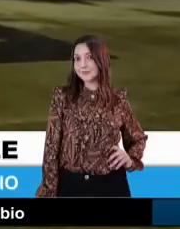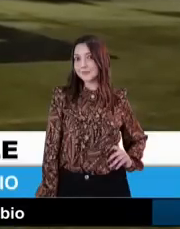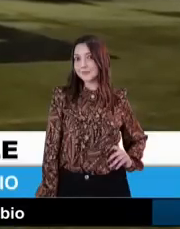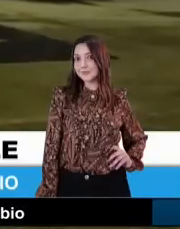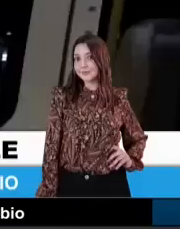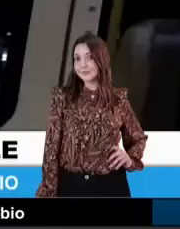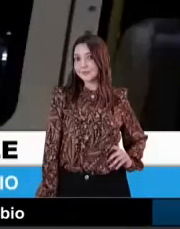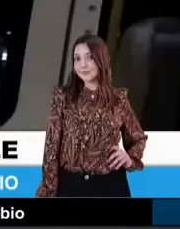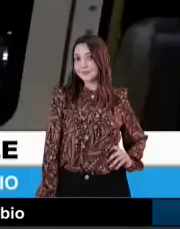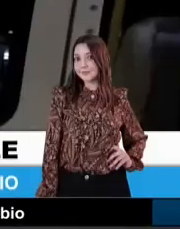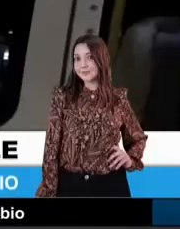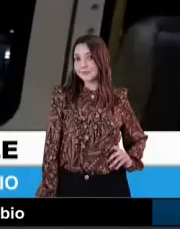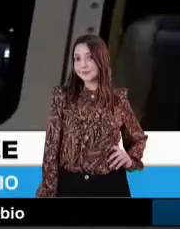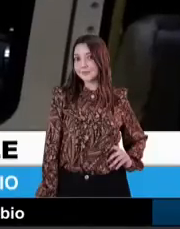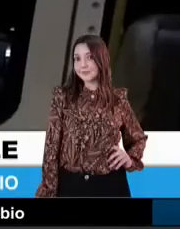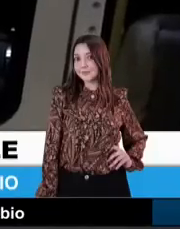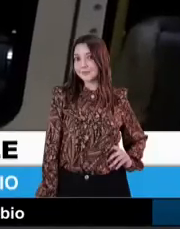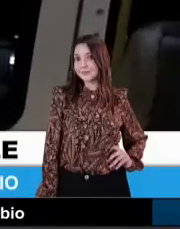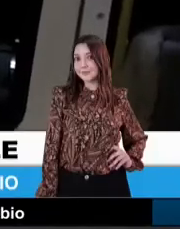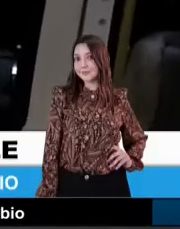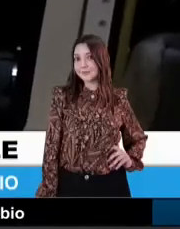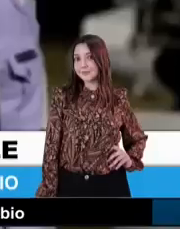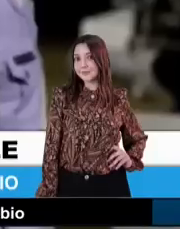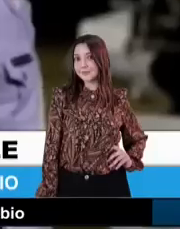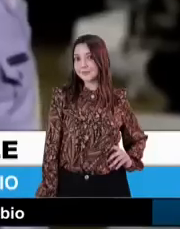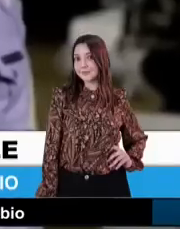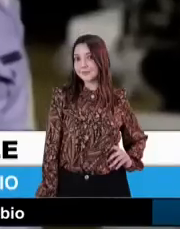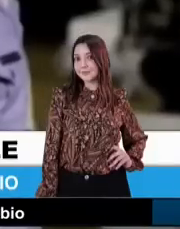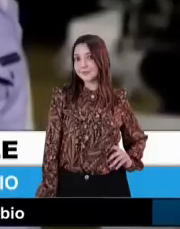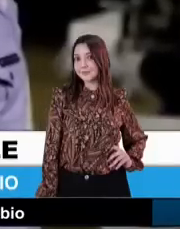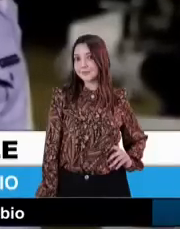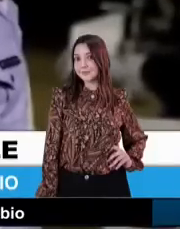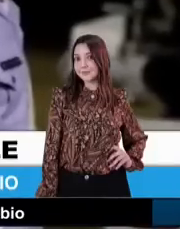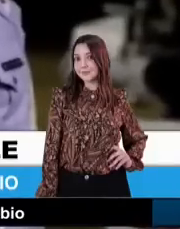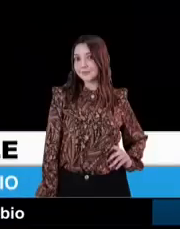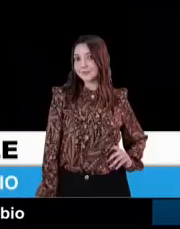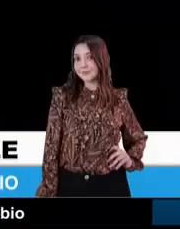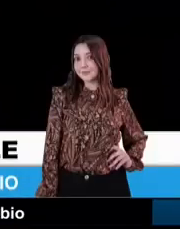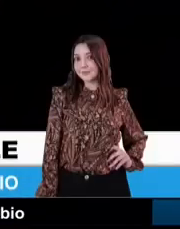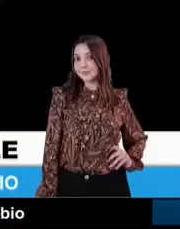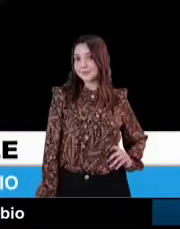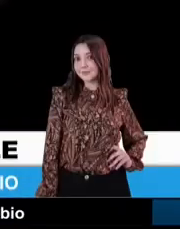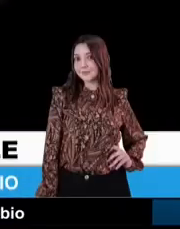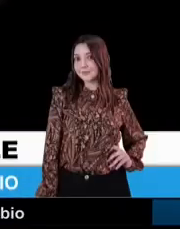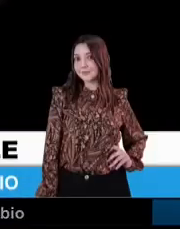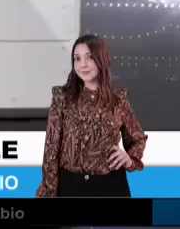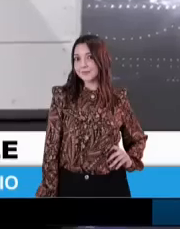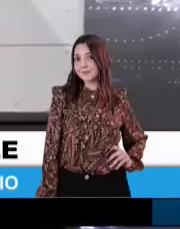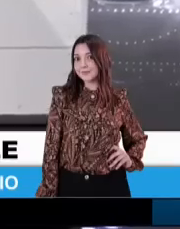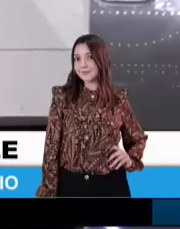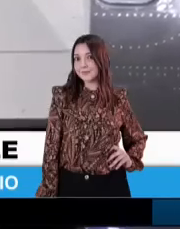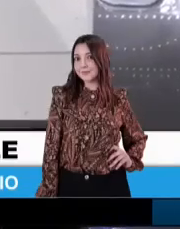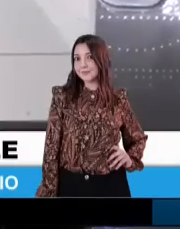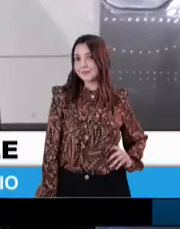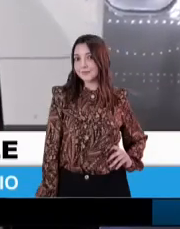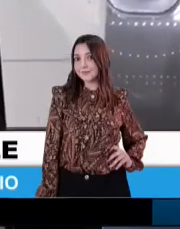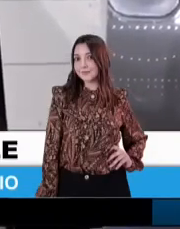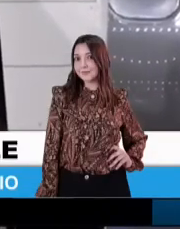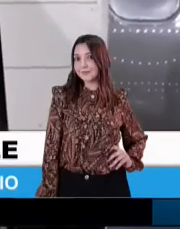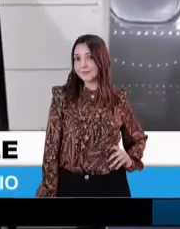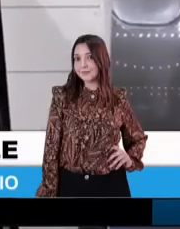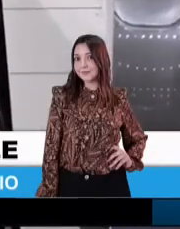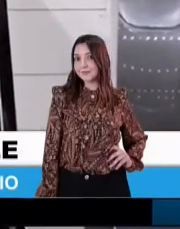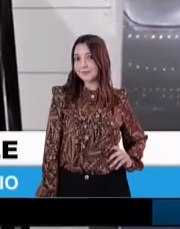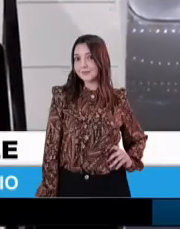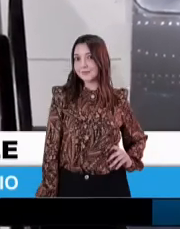Exteriores Heraldo Muñoz del gobierno de la expresidenta Michelle Bachelet se refirieron a este tema, pidieron prudencia y que se tienen que